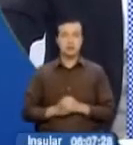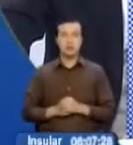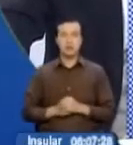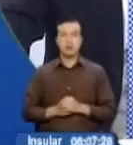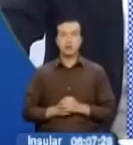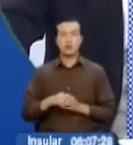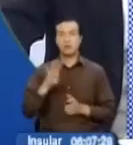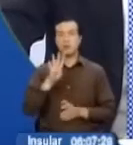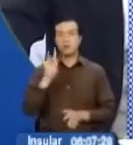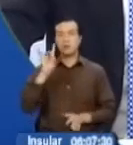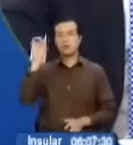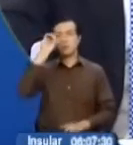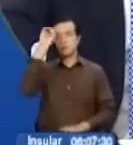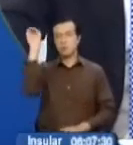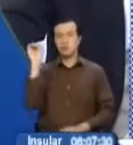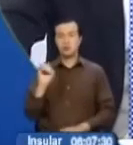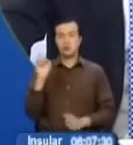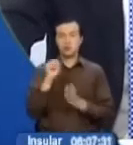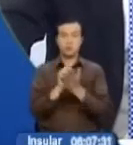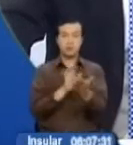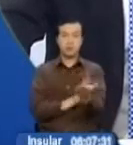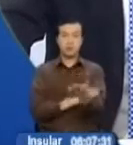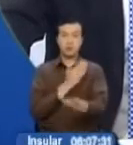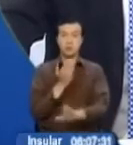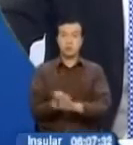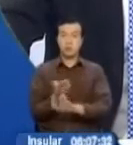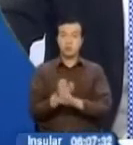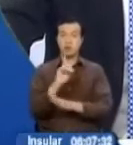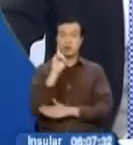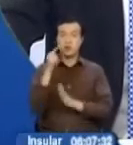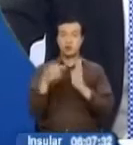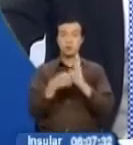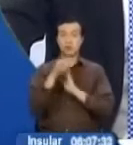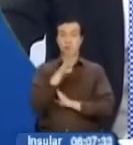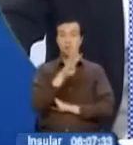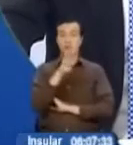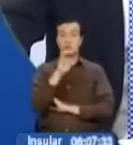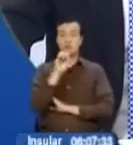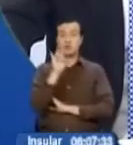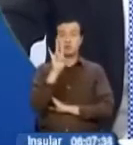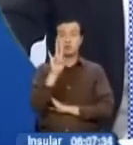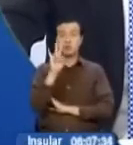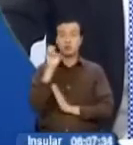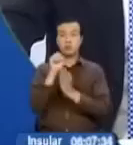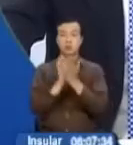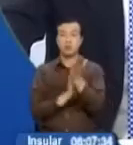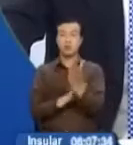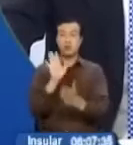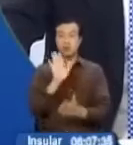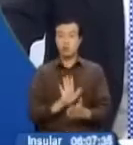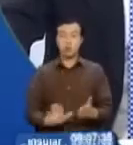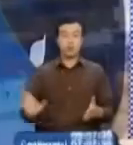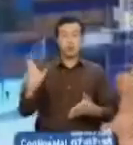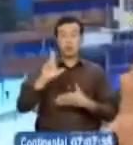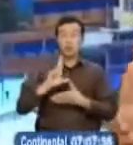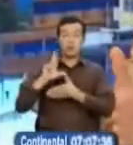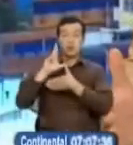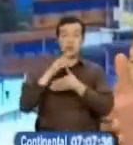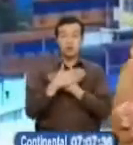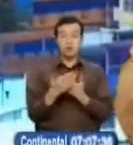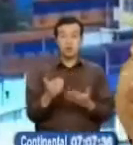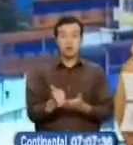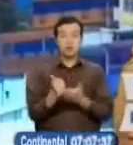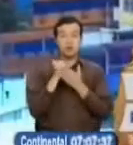El 48% de los proyectos presentados, de 1.407 proyectos de toda América Latina, que nos permite tener una